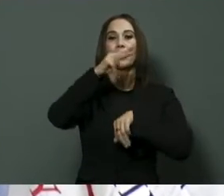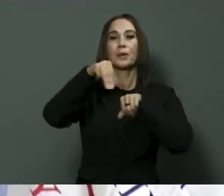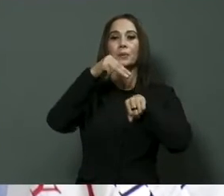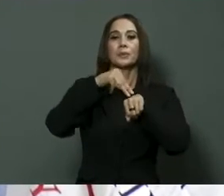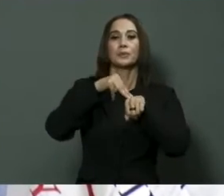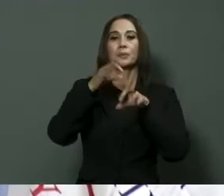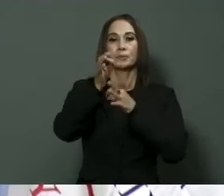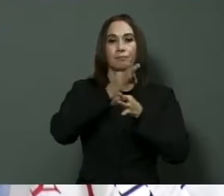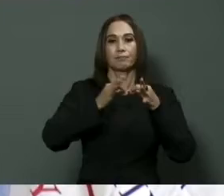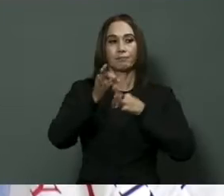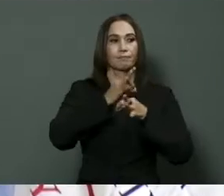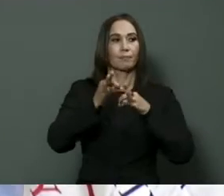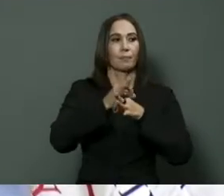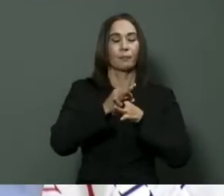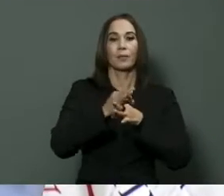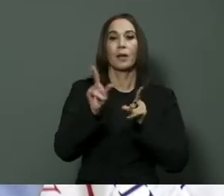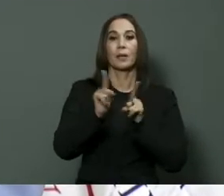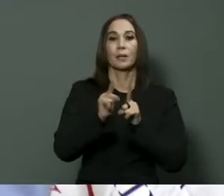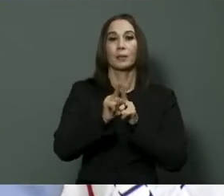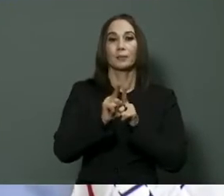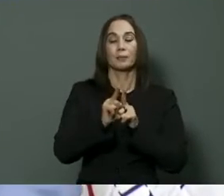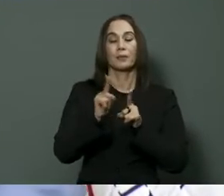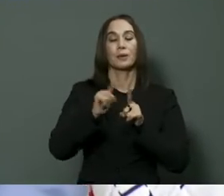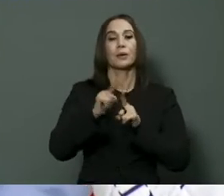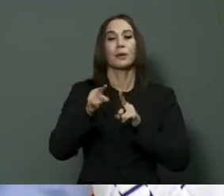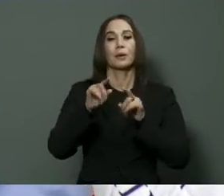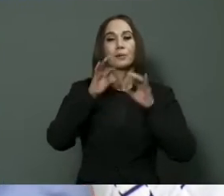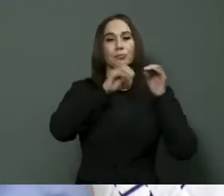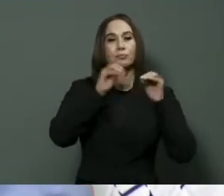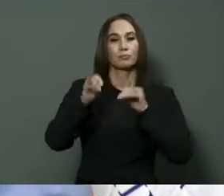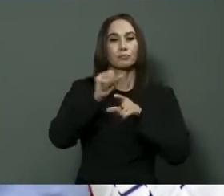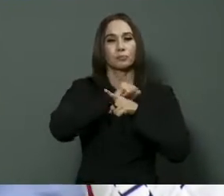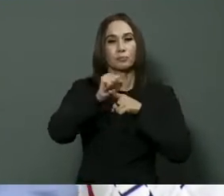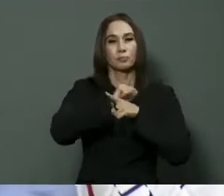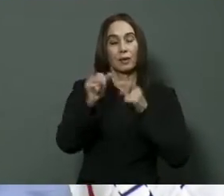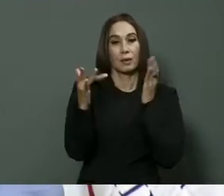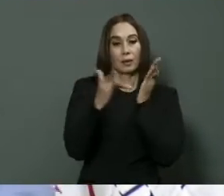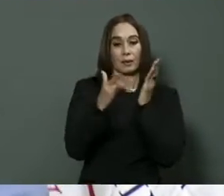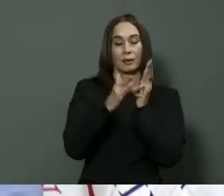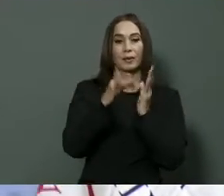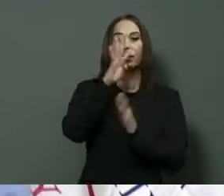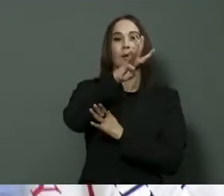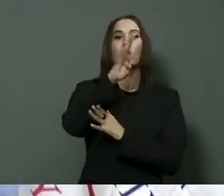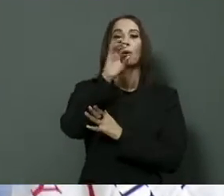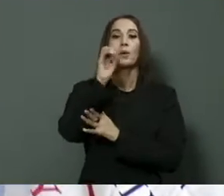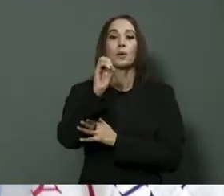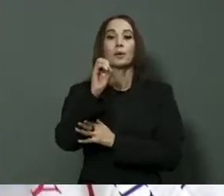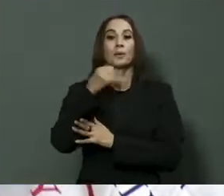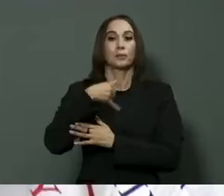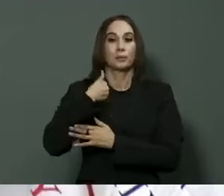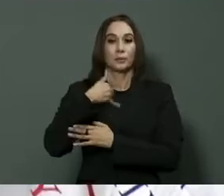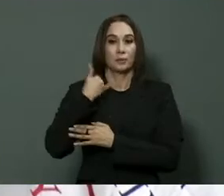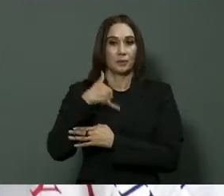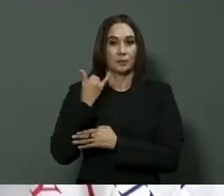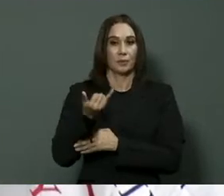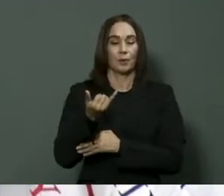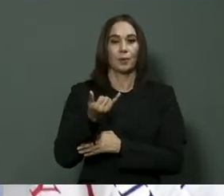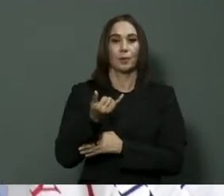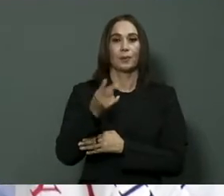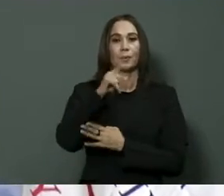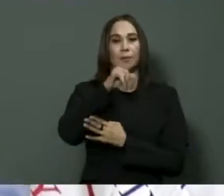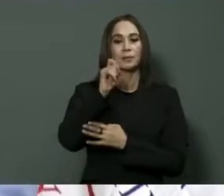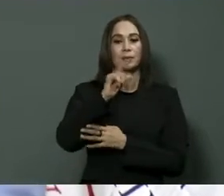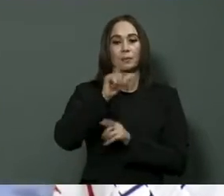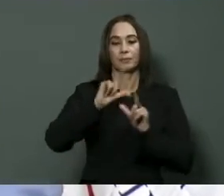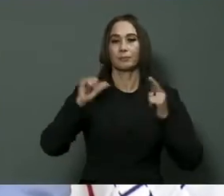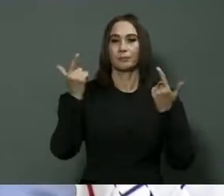de San Francisco de Macorís. En una fase inicial, vamos a capacitar en el área técnica a unos 400 jóvenes, 100 por cada uno